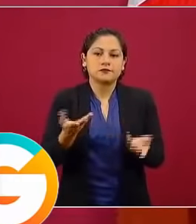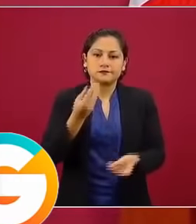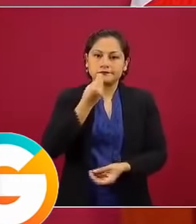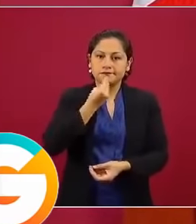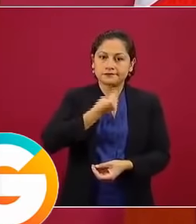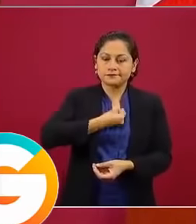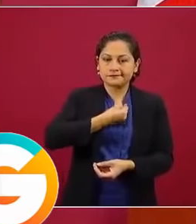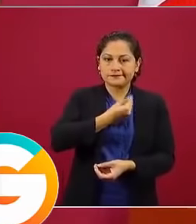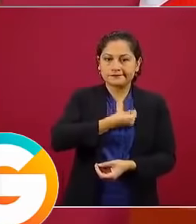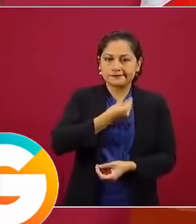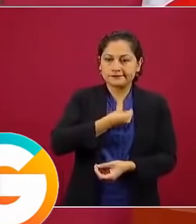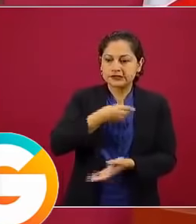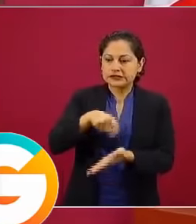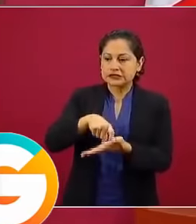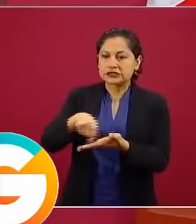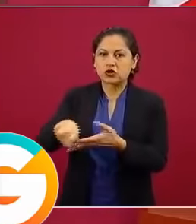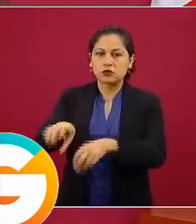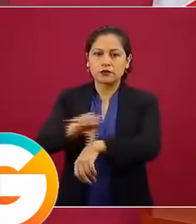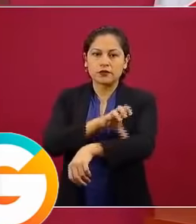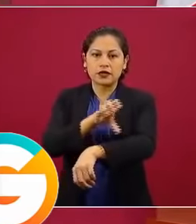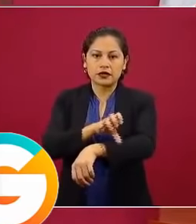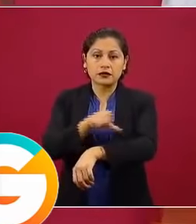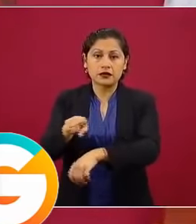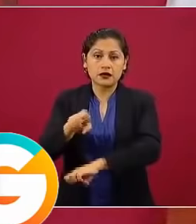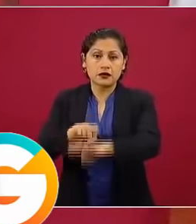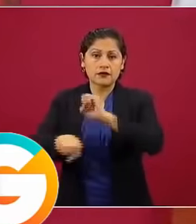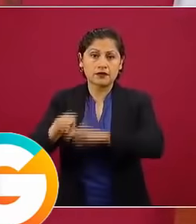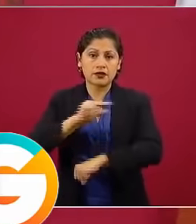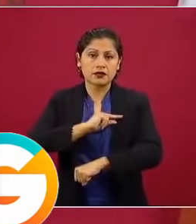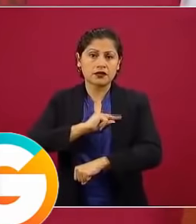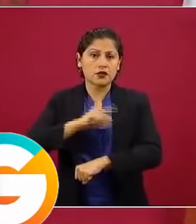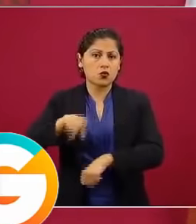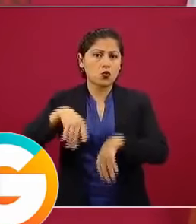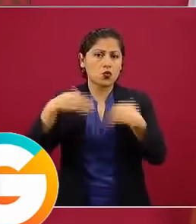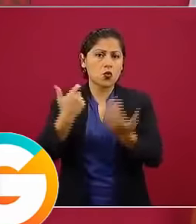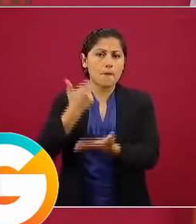a precios elevadísimos, con un subsidio